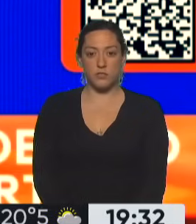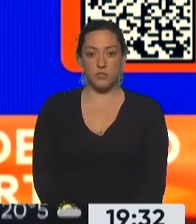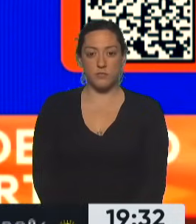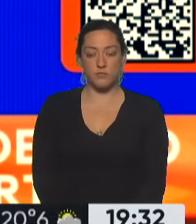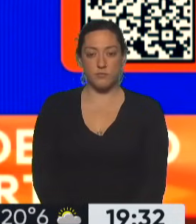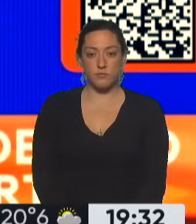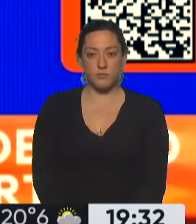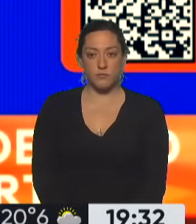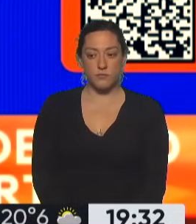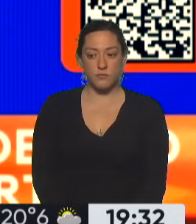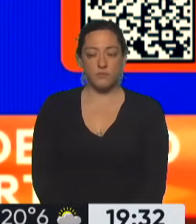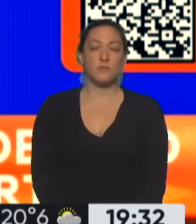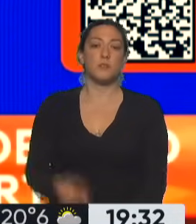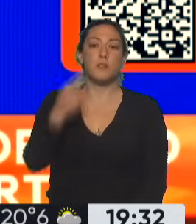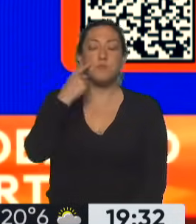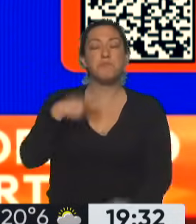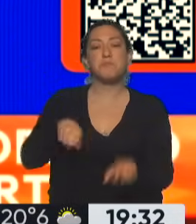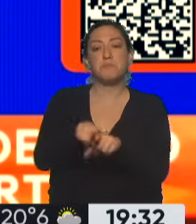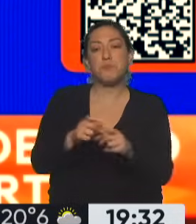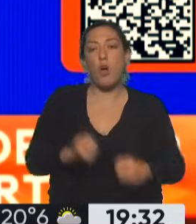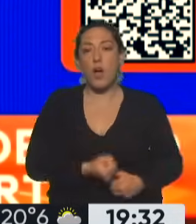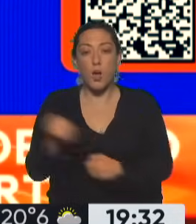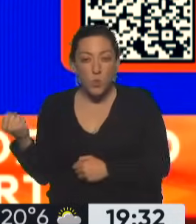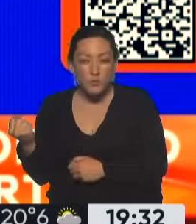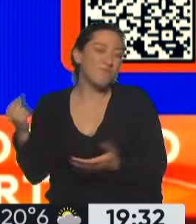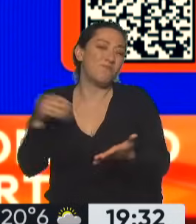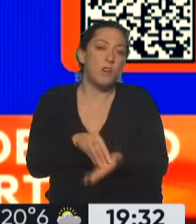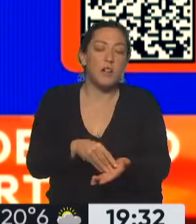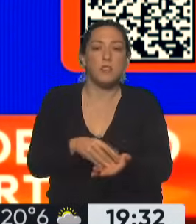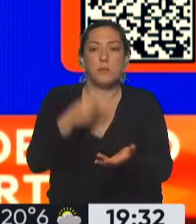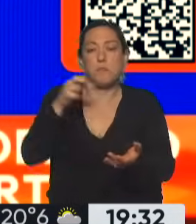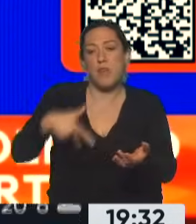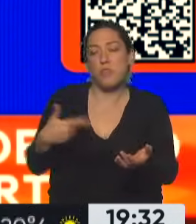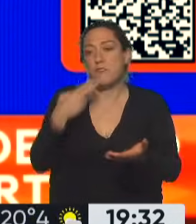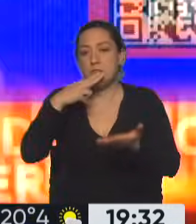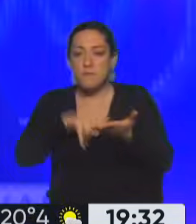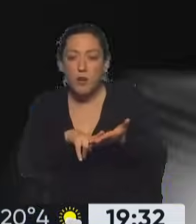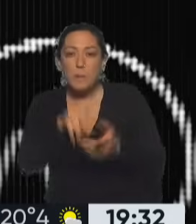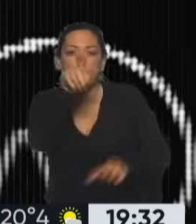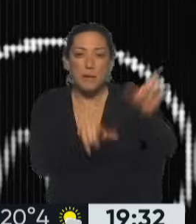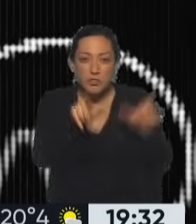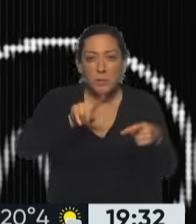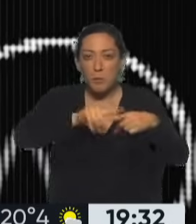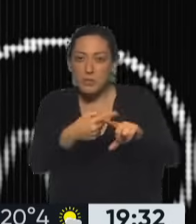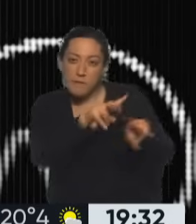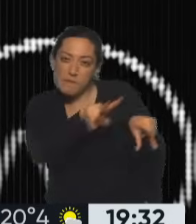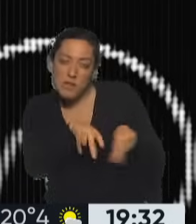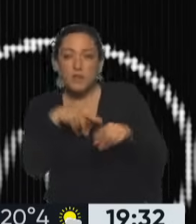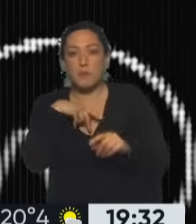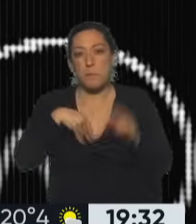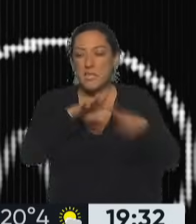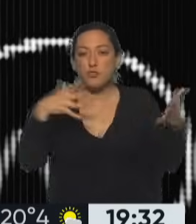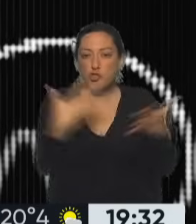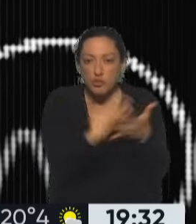Voy a sobrereaccionar el ajuste en la política fiscal. Voy a hacer que la casta política sufra muchísimo más. Si no me lo dejan hacer